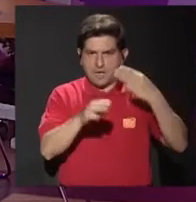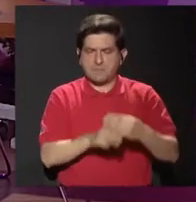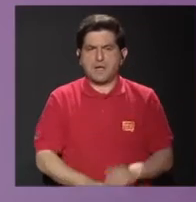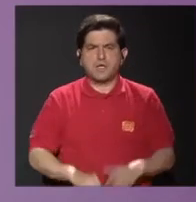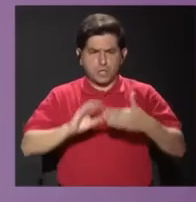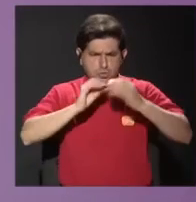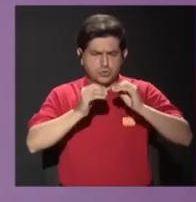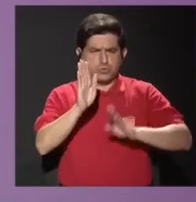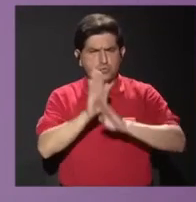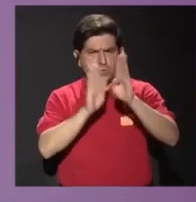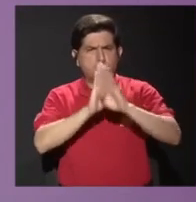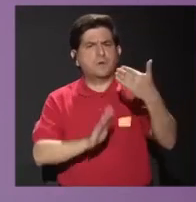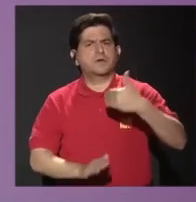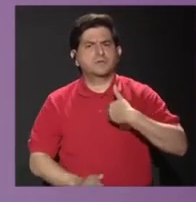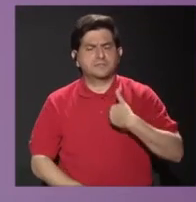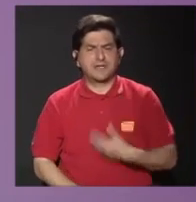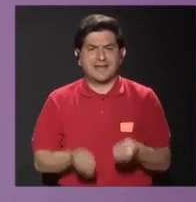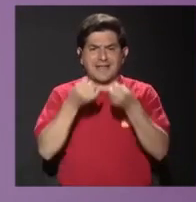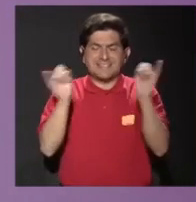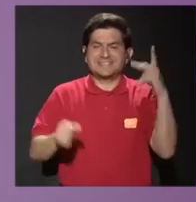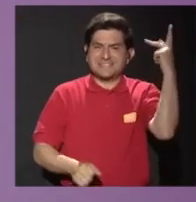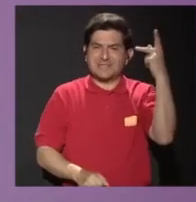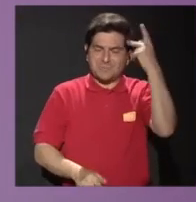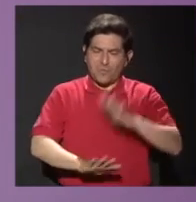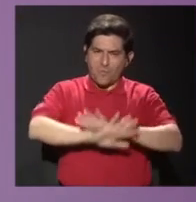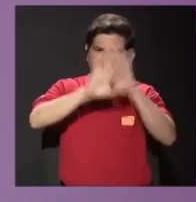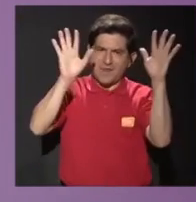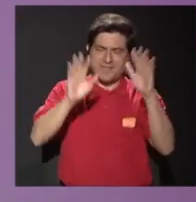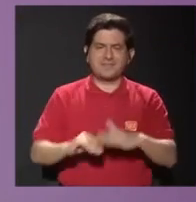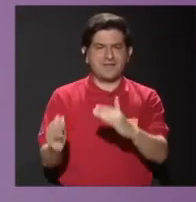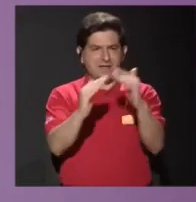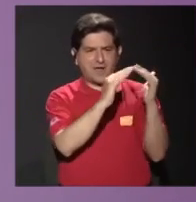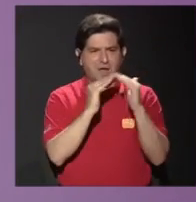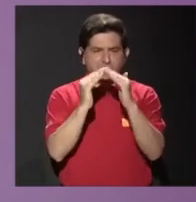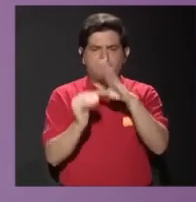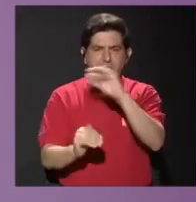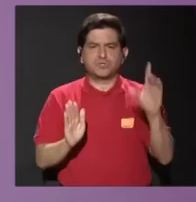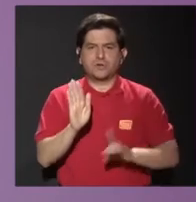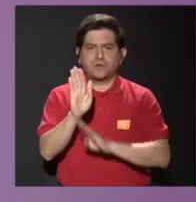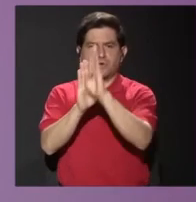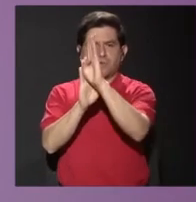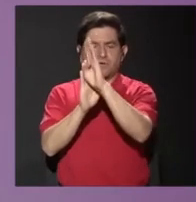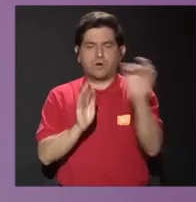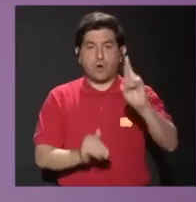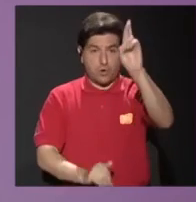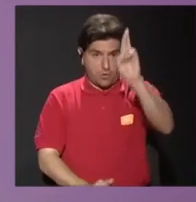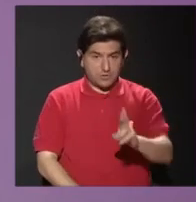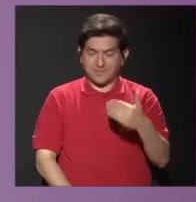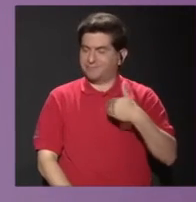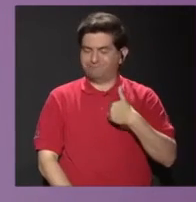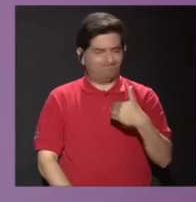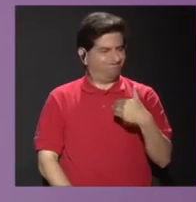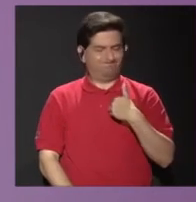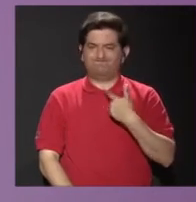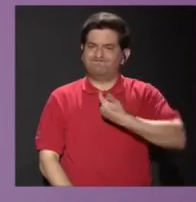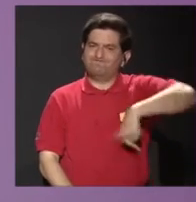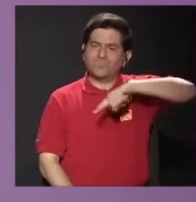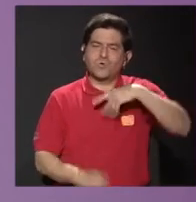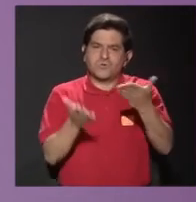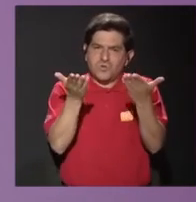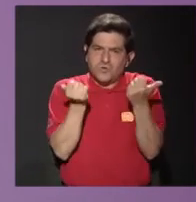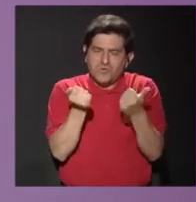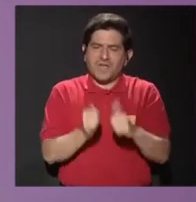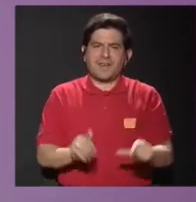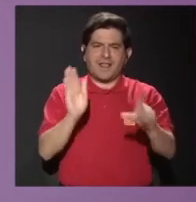indicadores de desarrollo que no tenga una política clara sobre población y desarrollo costa rica aún no la tiene y nosotros queremos